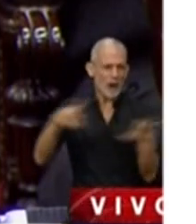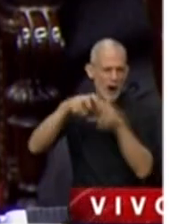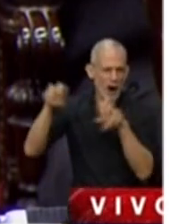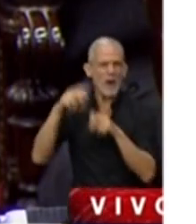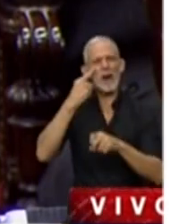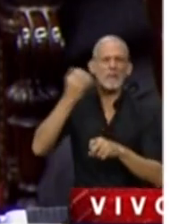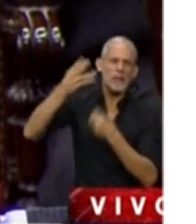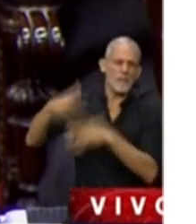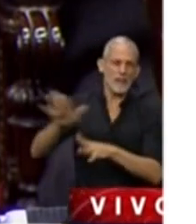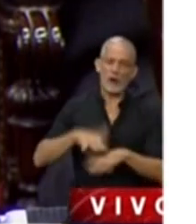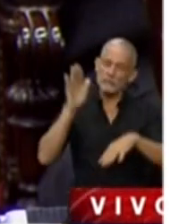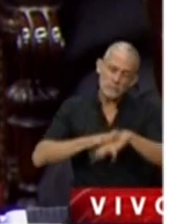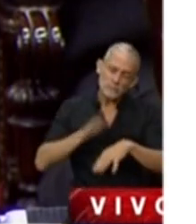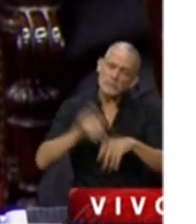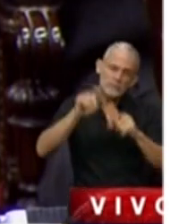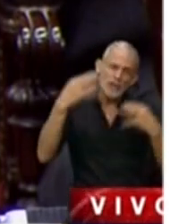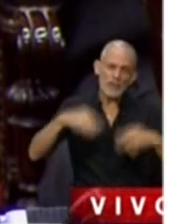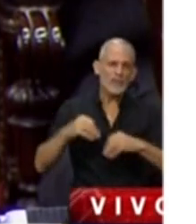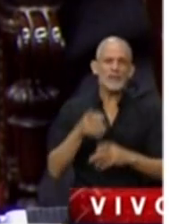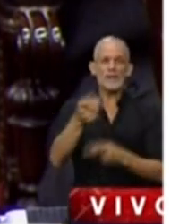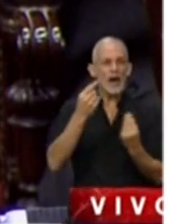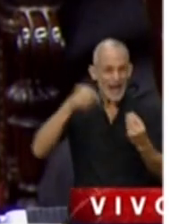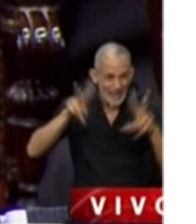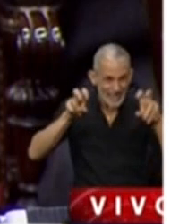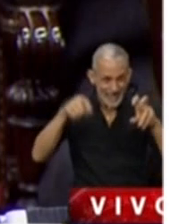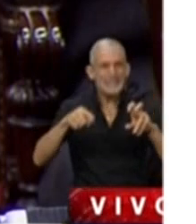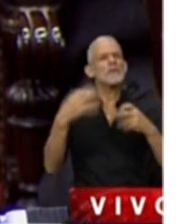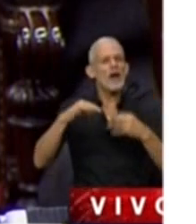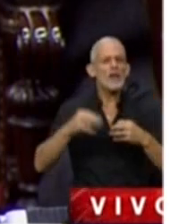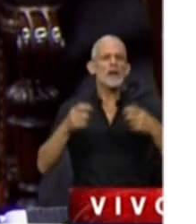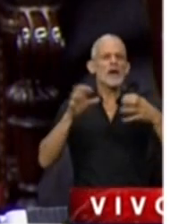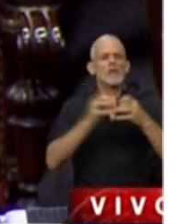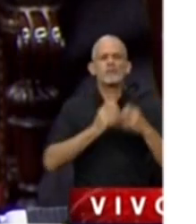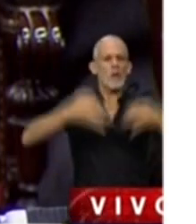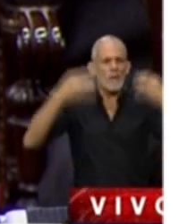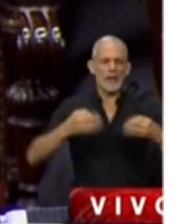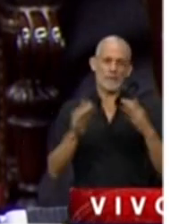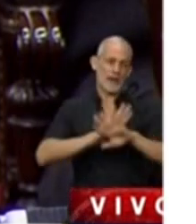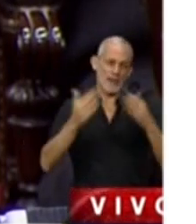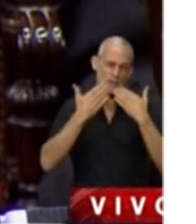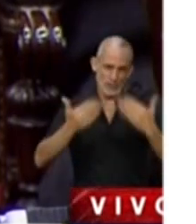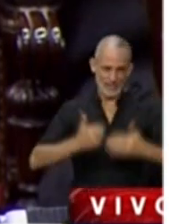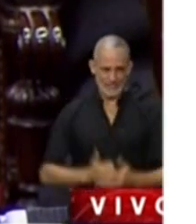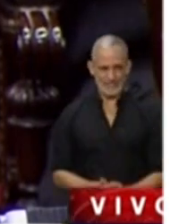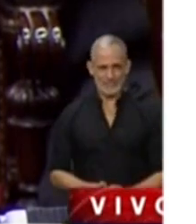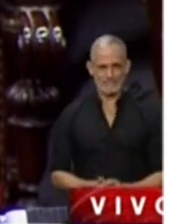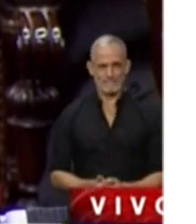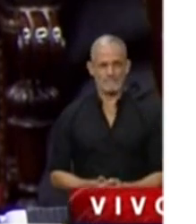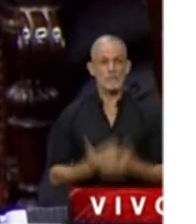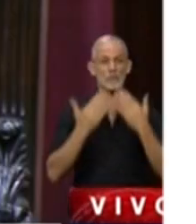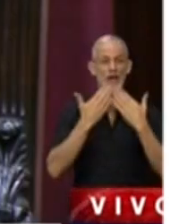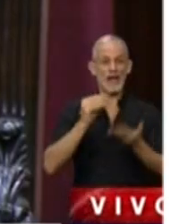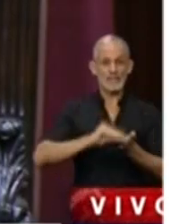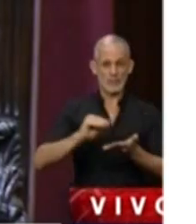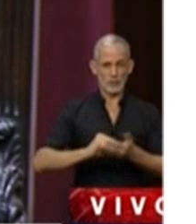cambio no está de acuerdo con gran medida no está de acuerdo y porque si en ese caso sería que solamente 350 empresas las que ganaron más de mil millones de